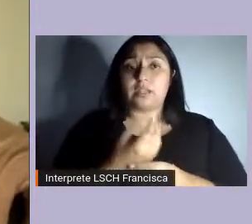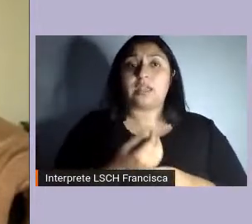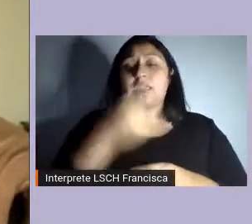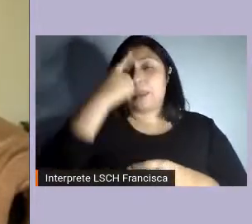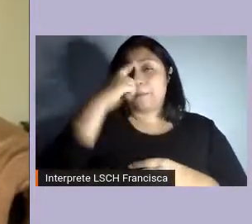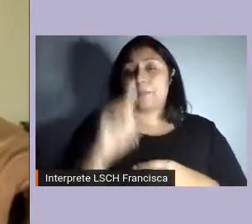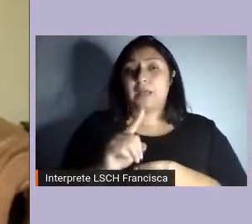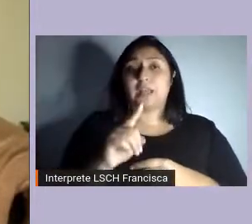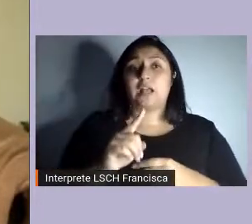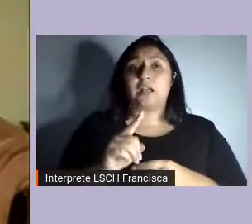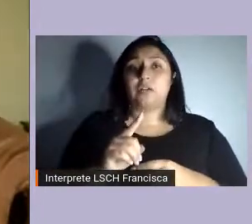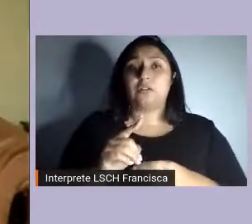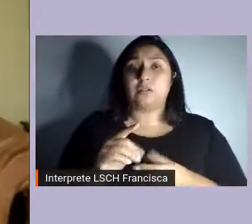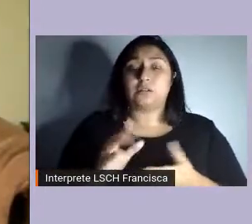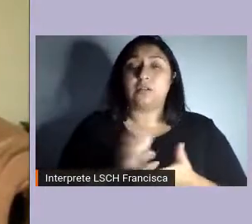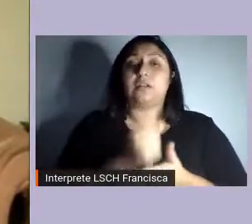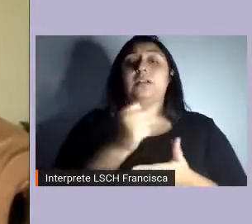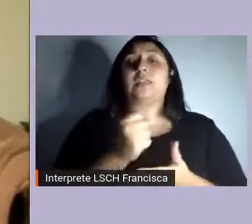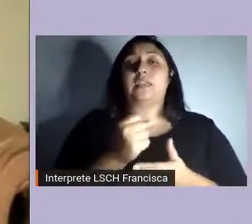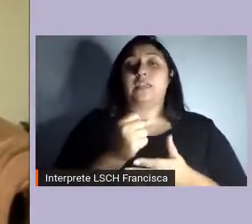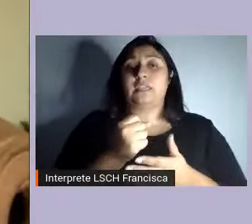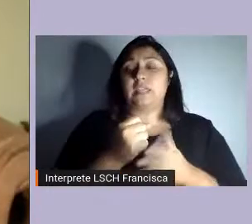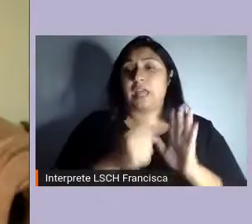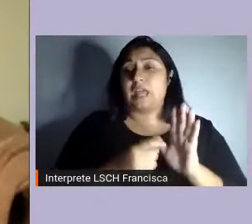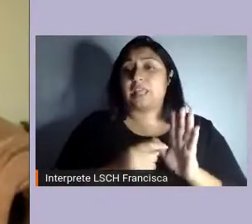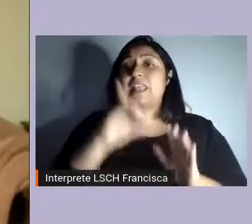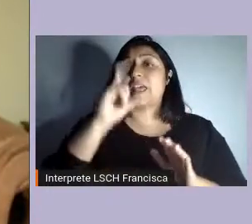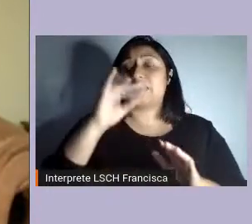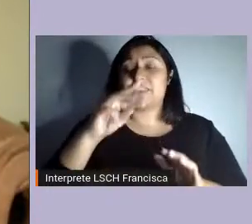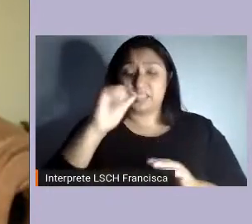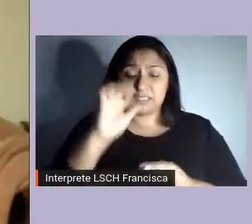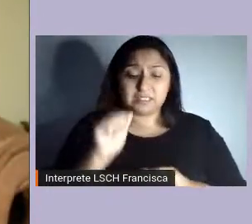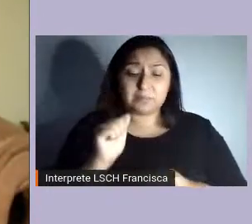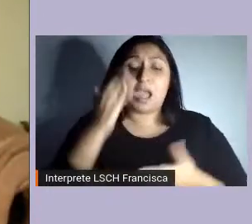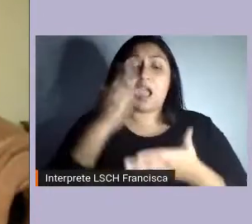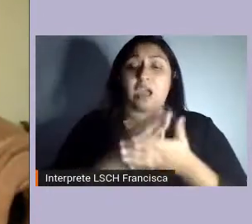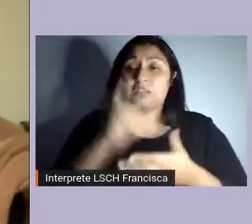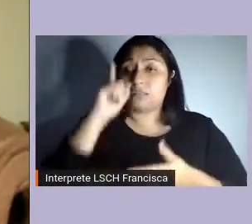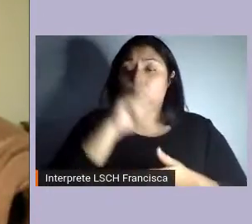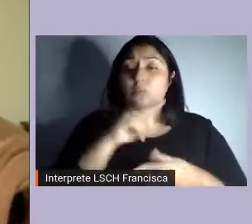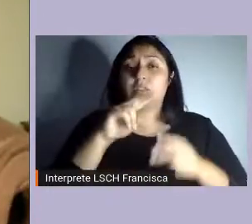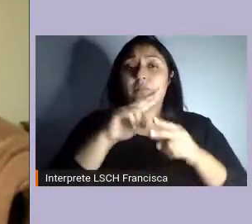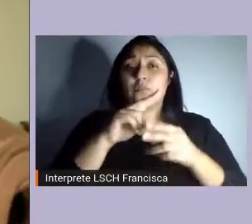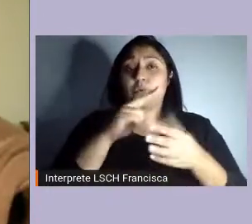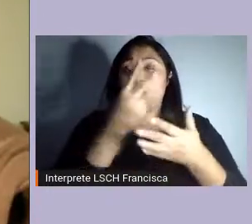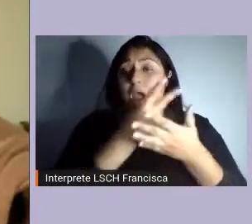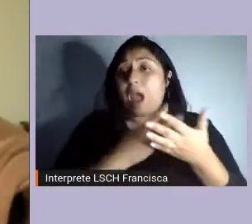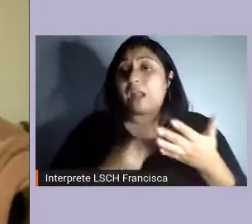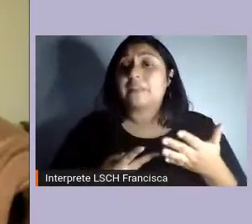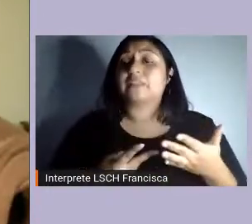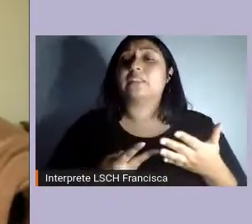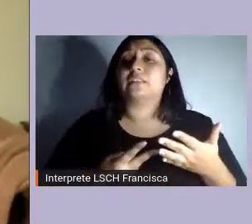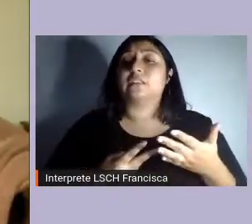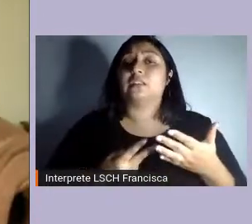va a ir. Entonces, a partir de la décima, ya hasta su última composición, su arte va a ser